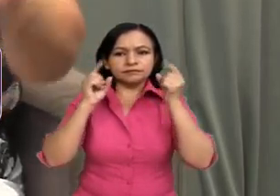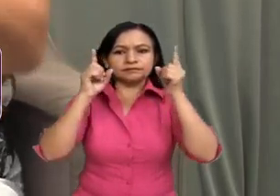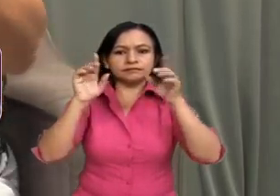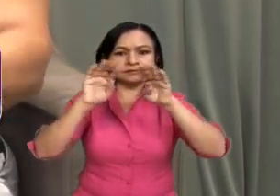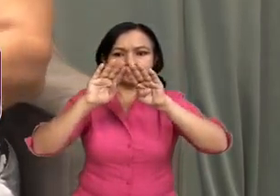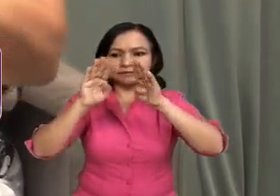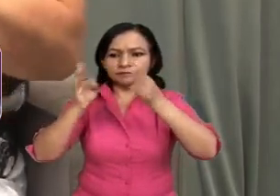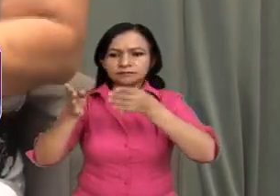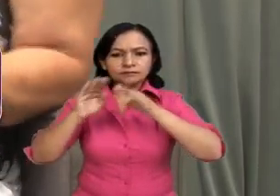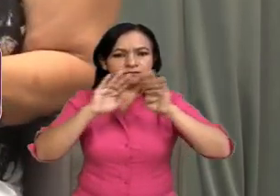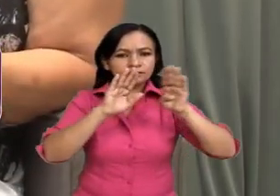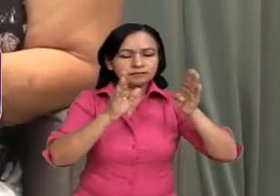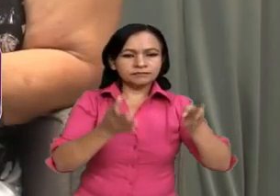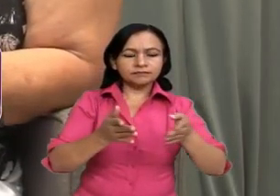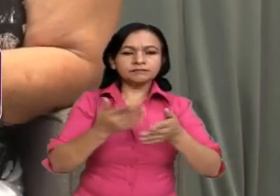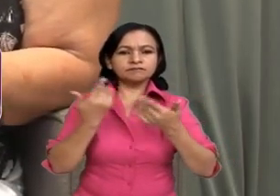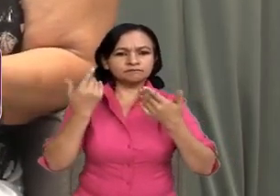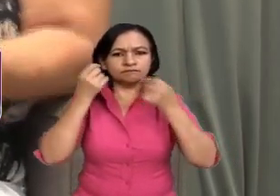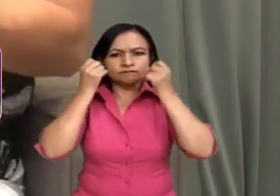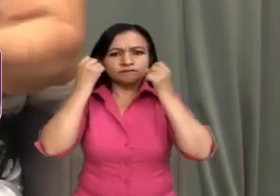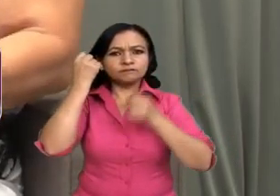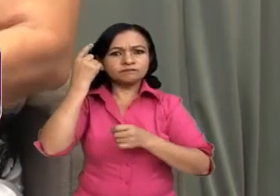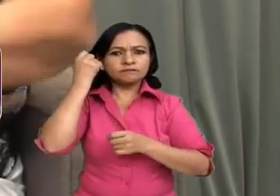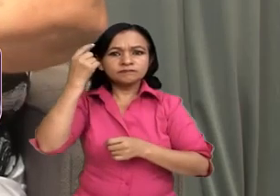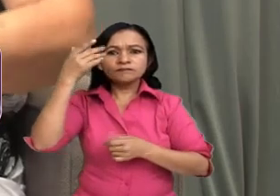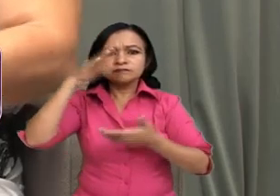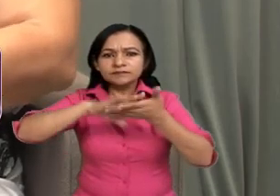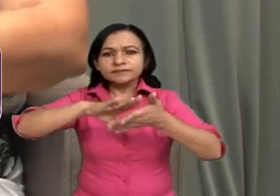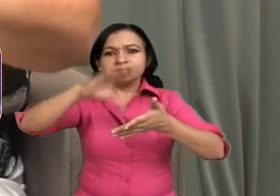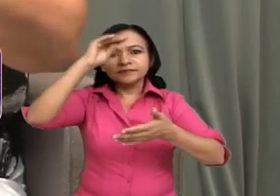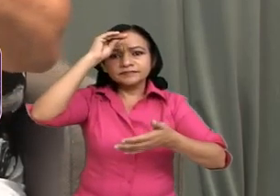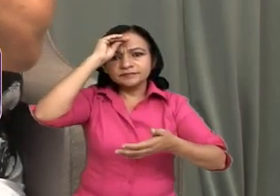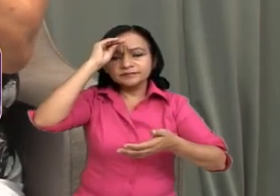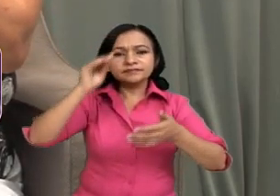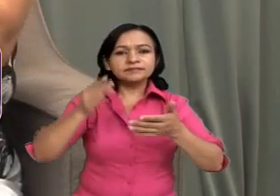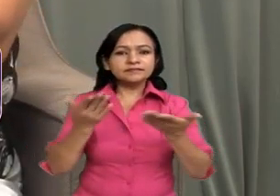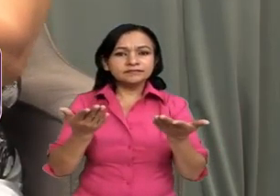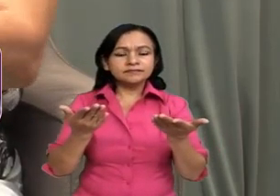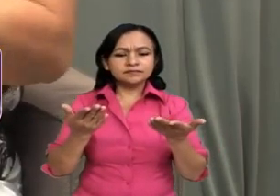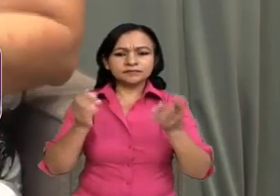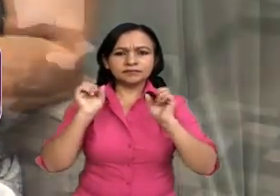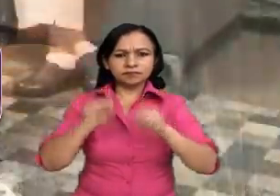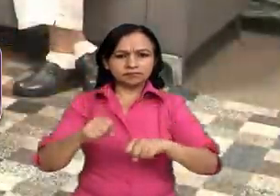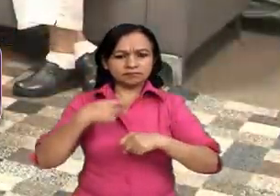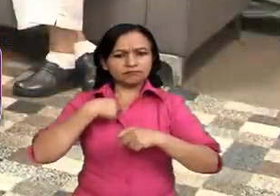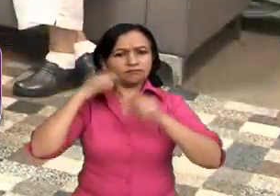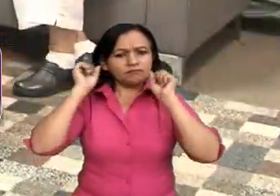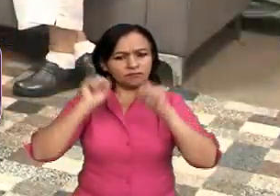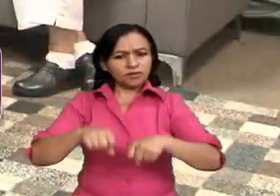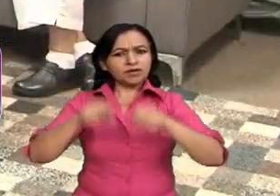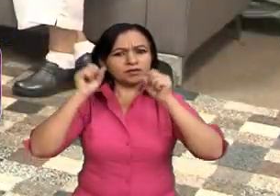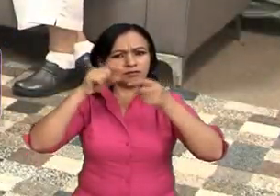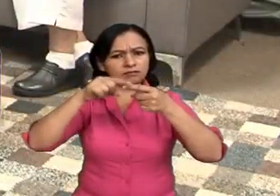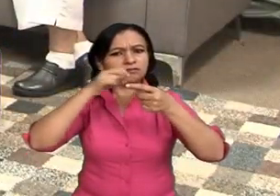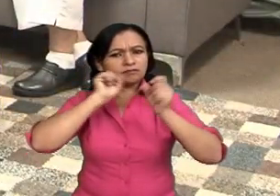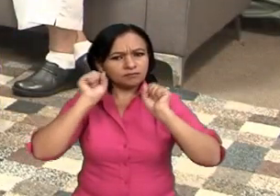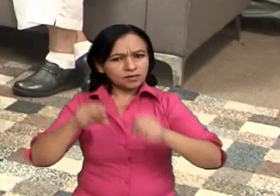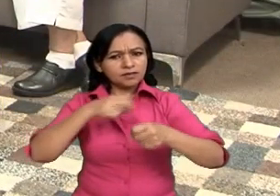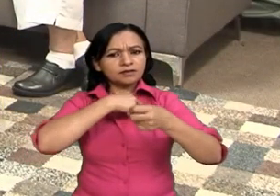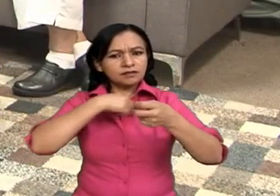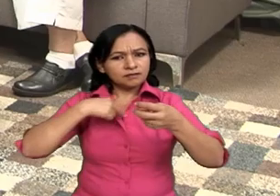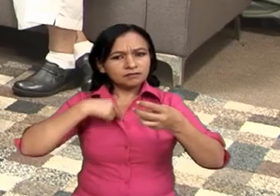de todas nosotras las mujeres. Y nos damos cuenta que somos capaces de construir y avanzar